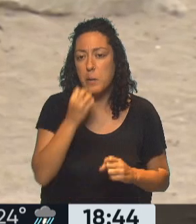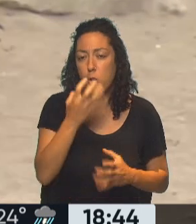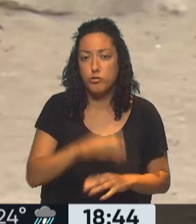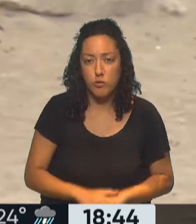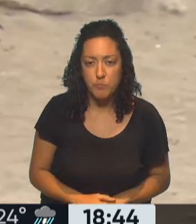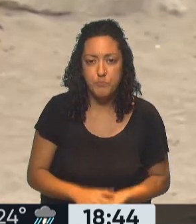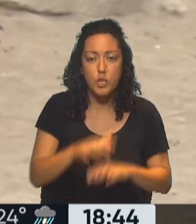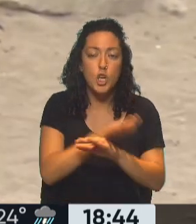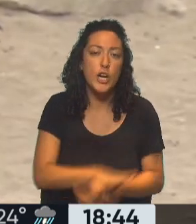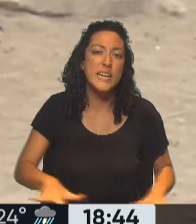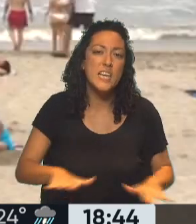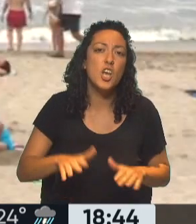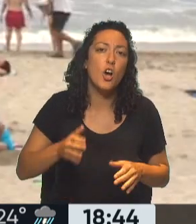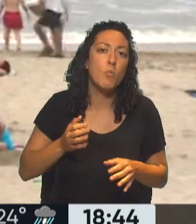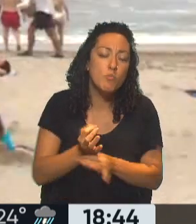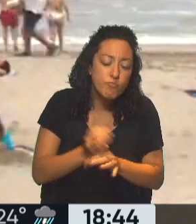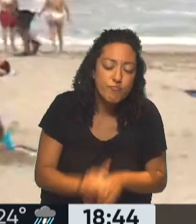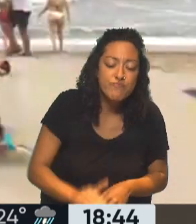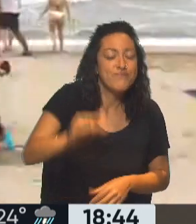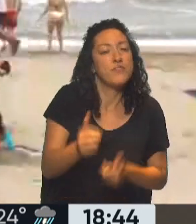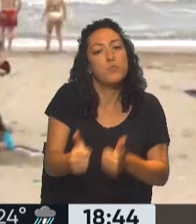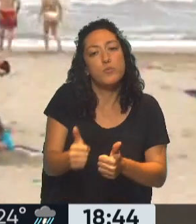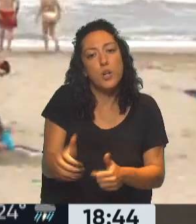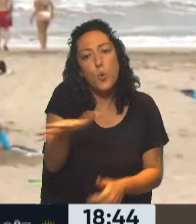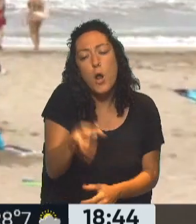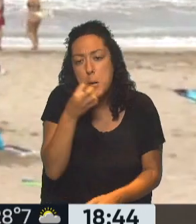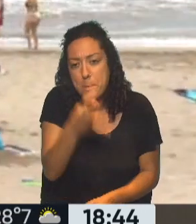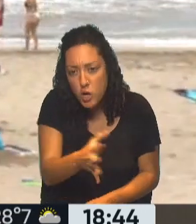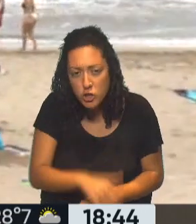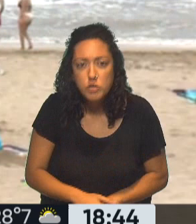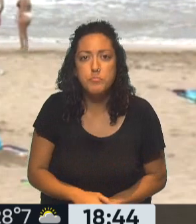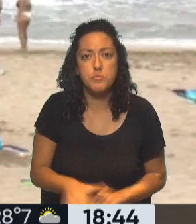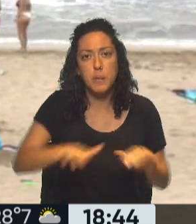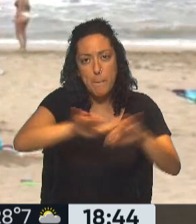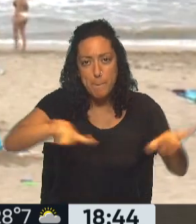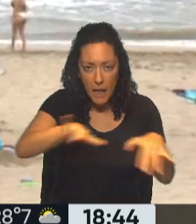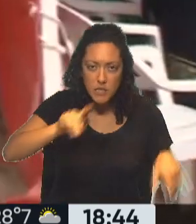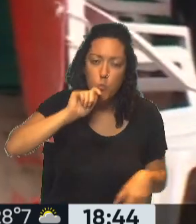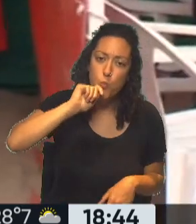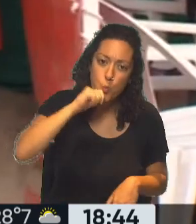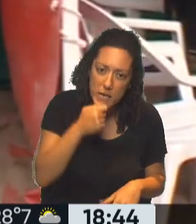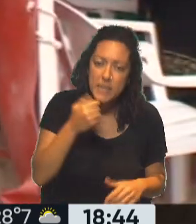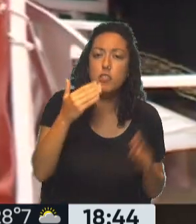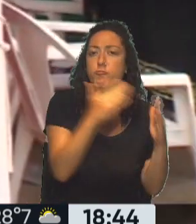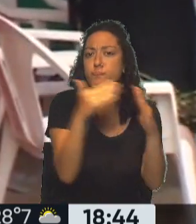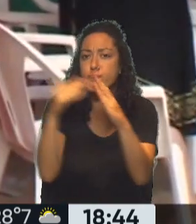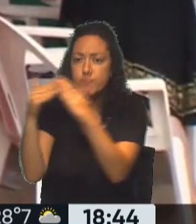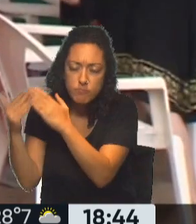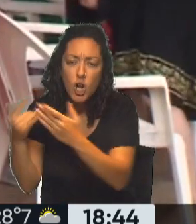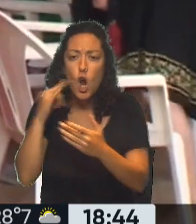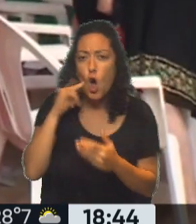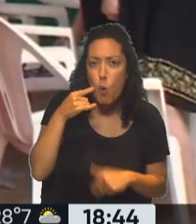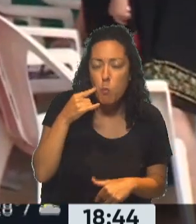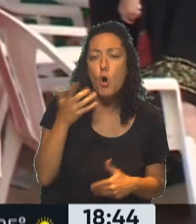Se crían los chicos, bárbaro. Es un lugar paradisíaco, un muy lindo balneario con mucha infraestructura, con muchas comodidades